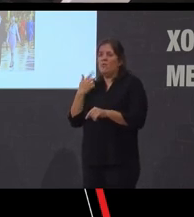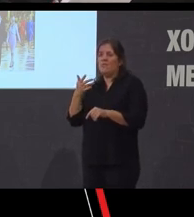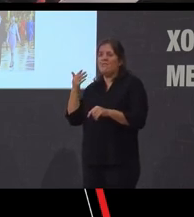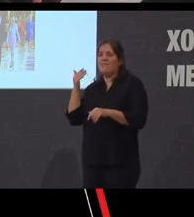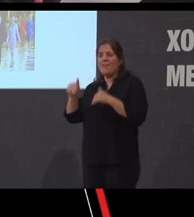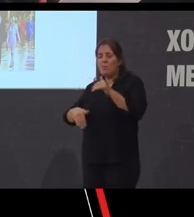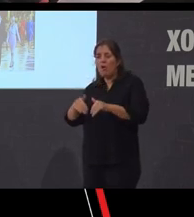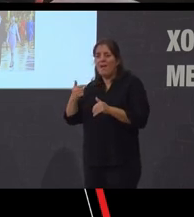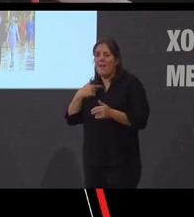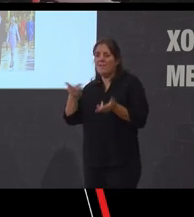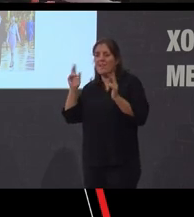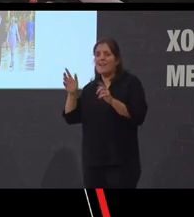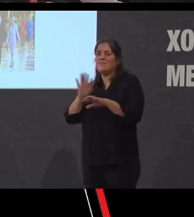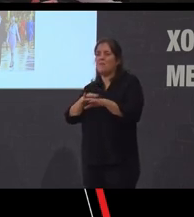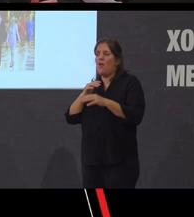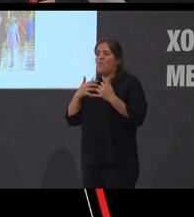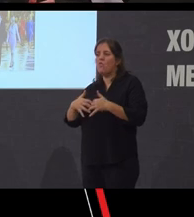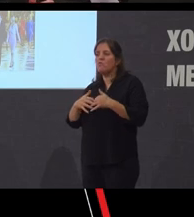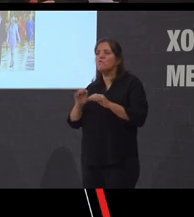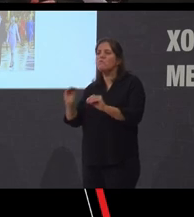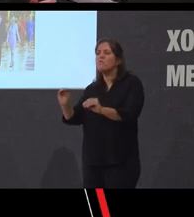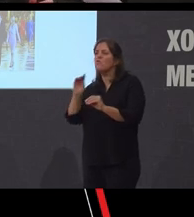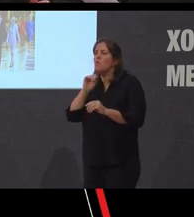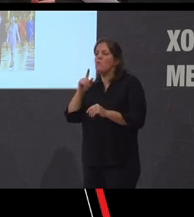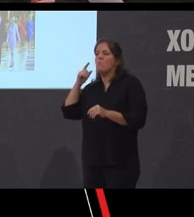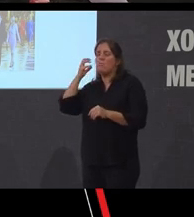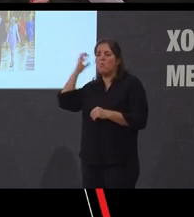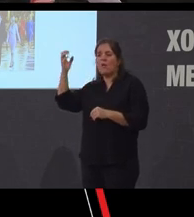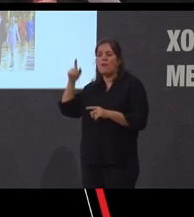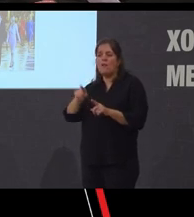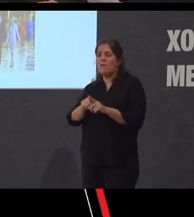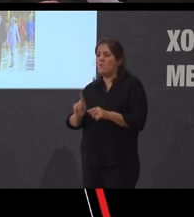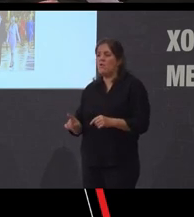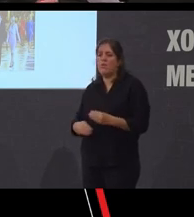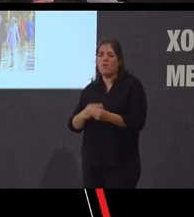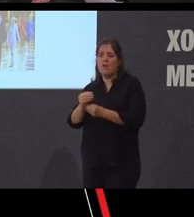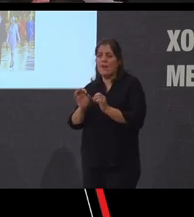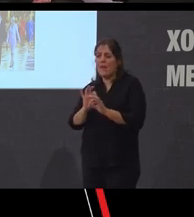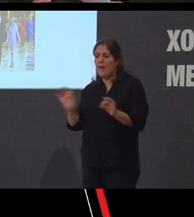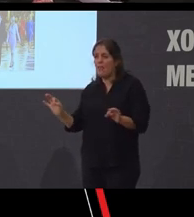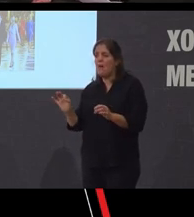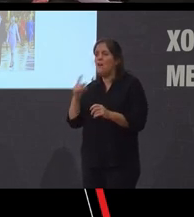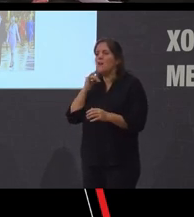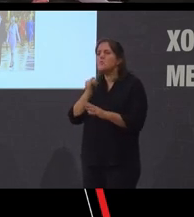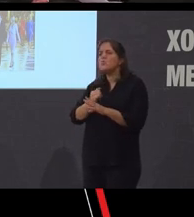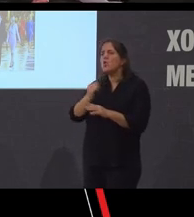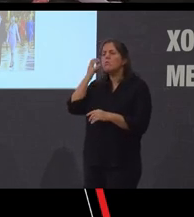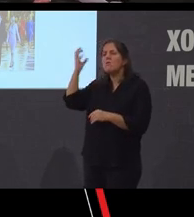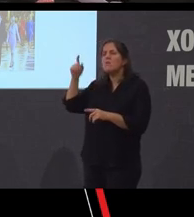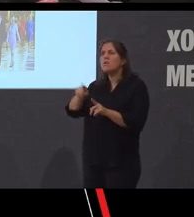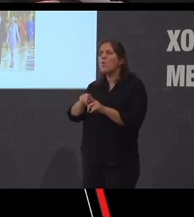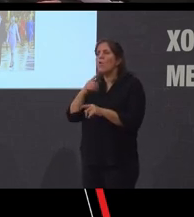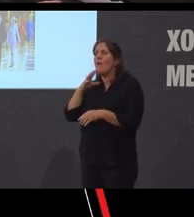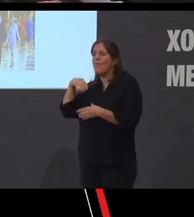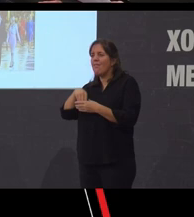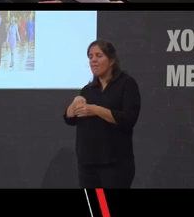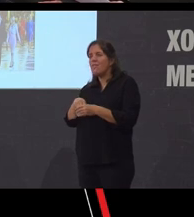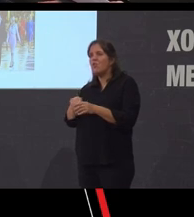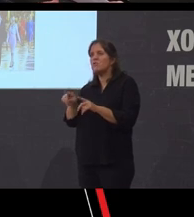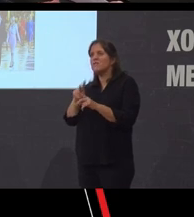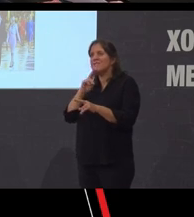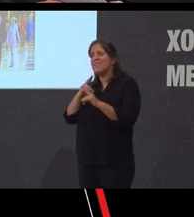monarquía, que non é que unha institución que se preste moito á democracia, non? Pero, dende